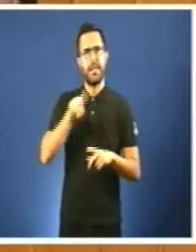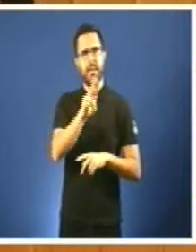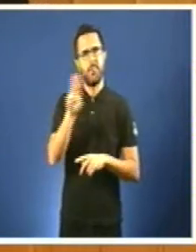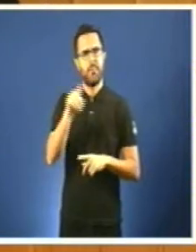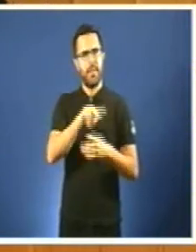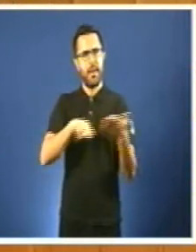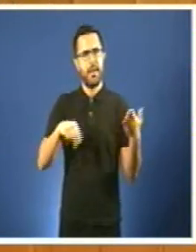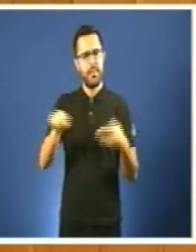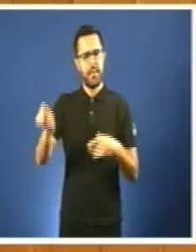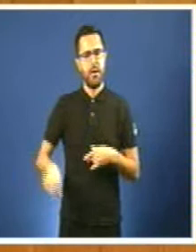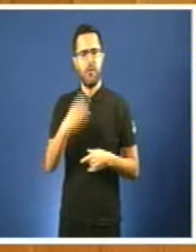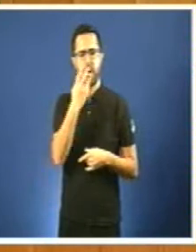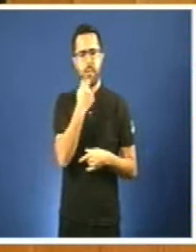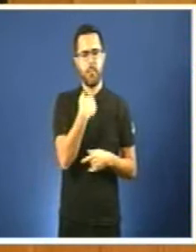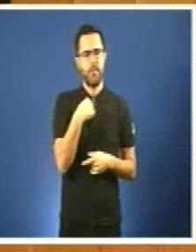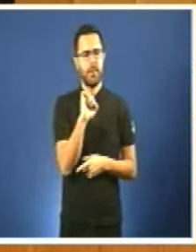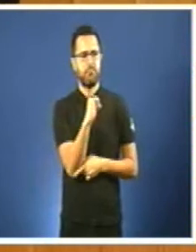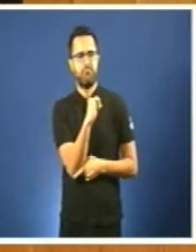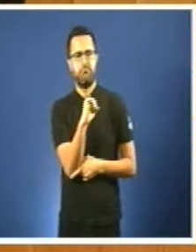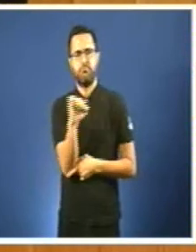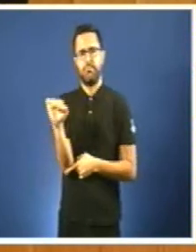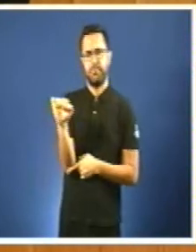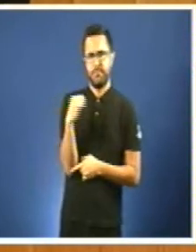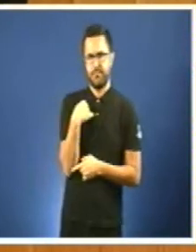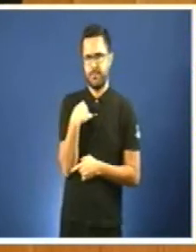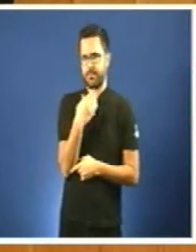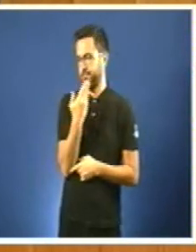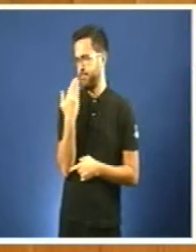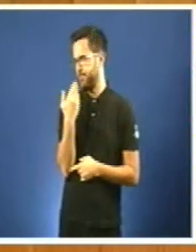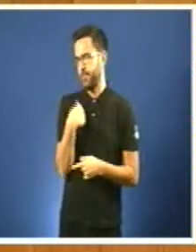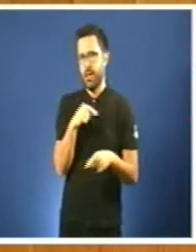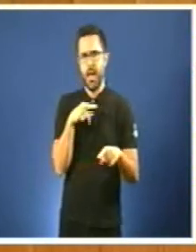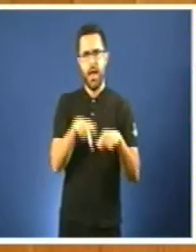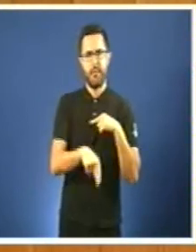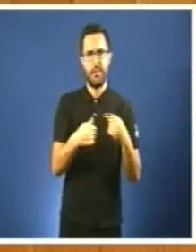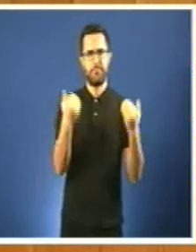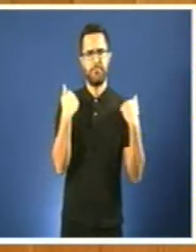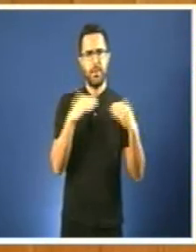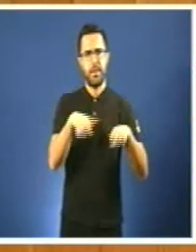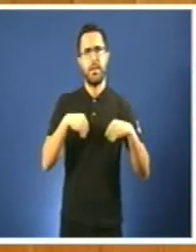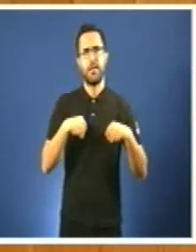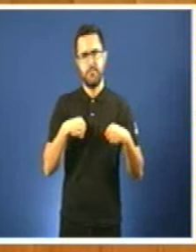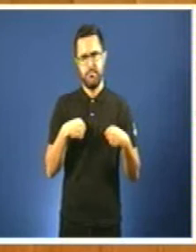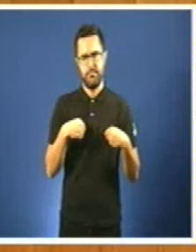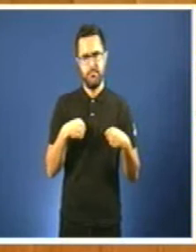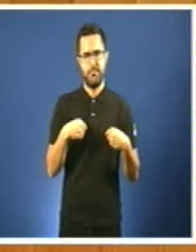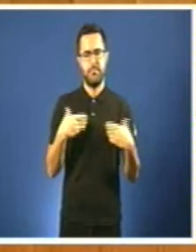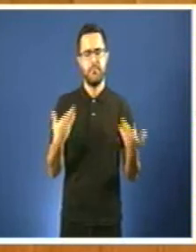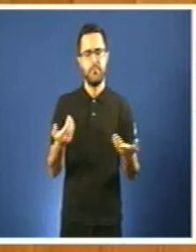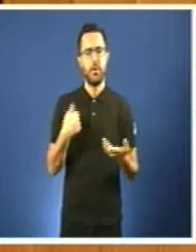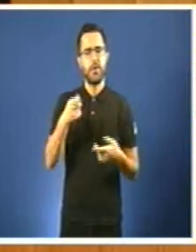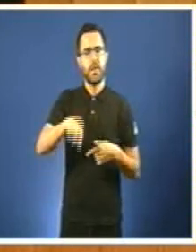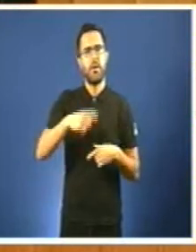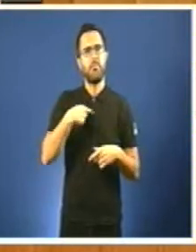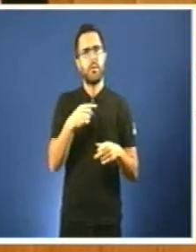mirar para outro lado a asumir as súas responsabilidades. Ou, por exemplo, a hora de rendir contas das súas